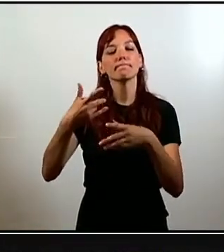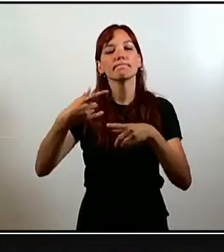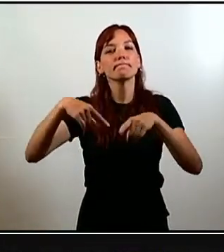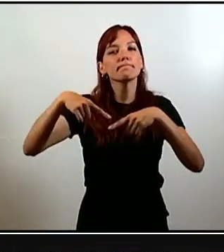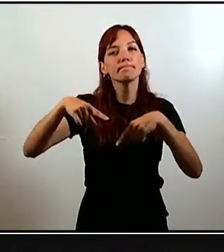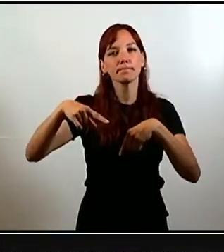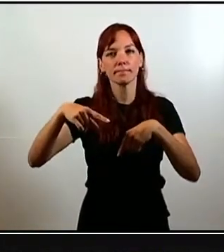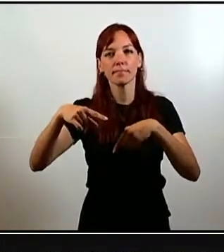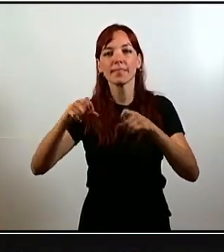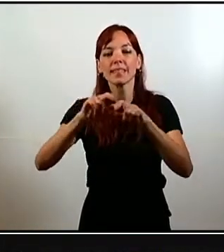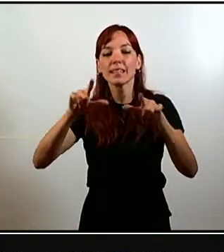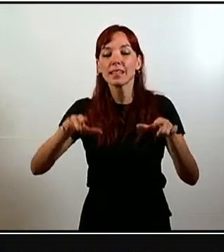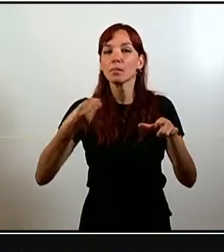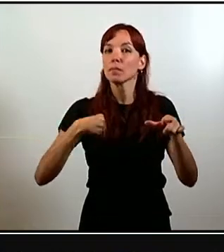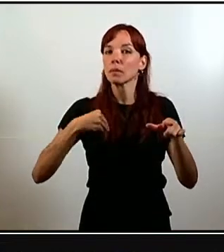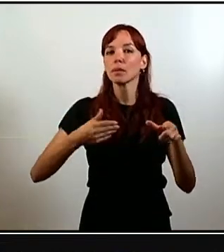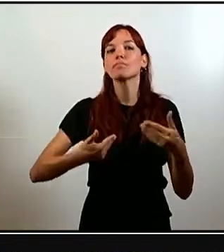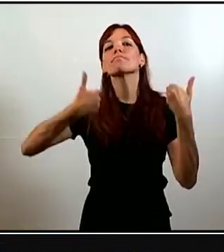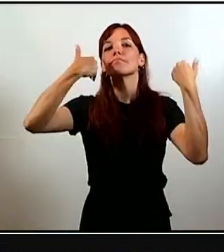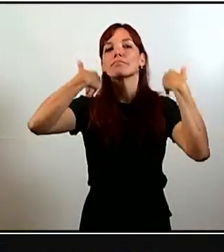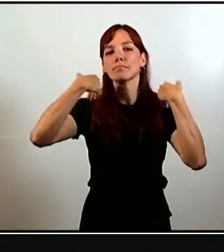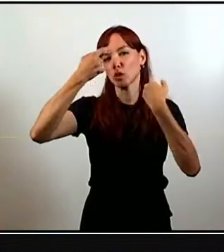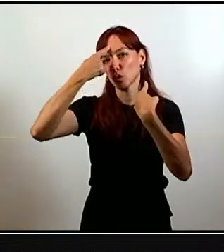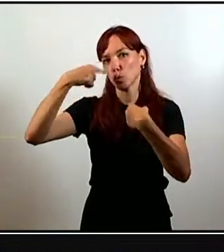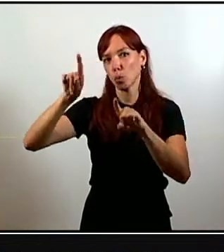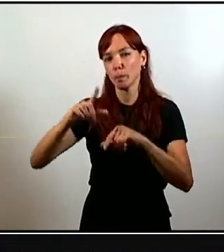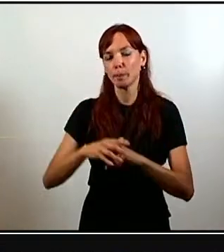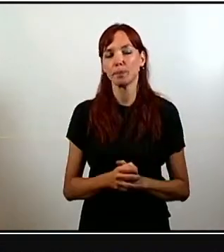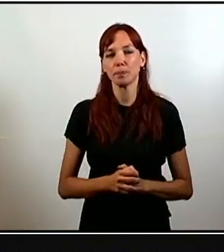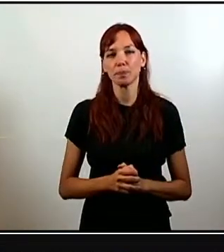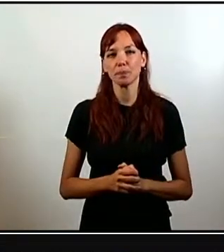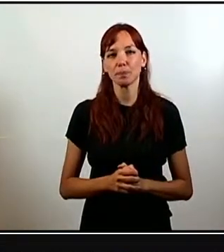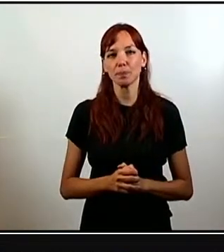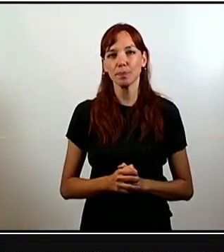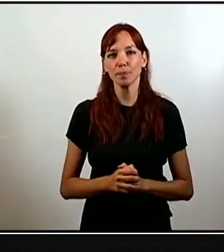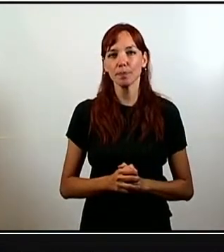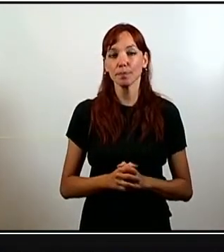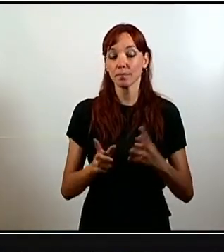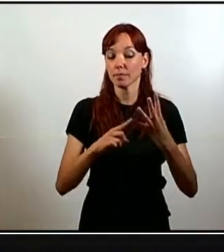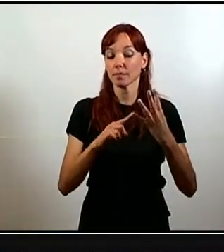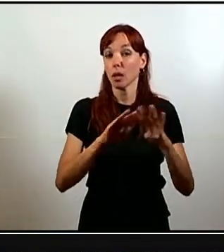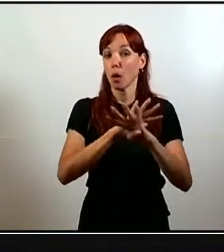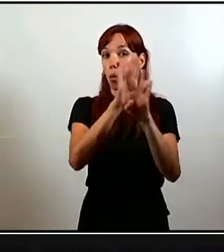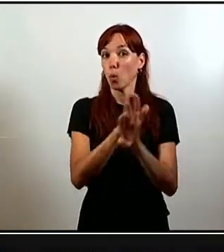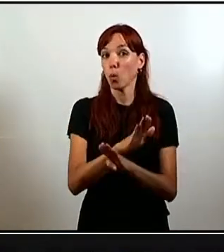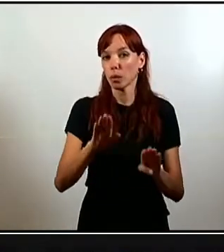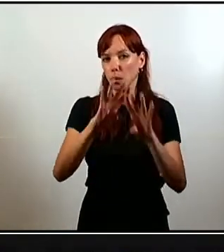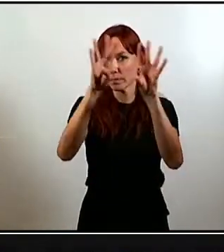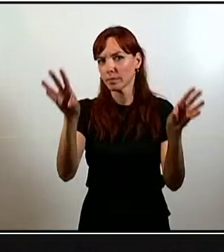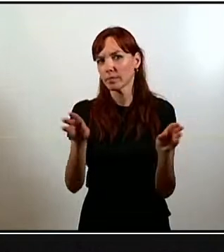explotación de dichas terminales. Y, por último, quisiera hacer una breve valoración de los datos de paro de